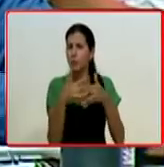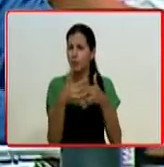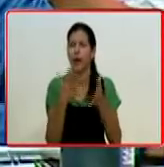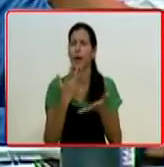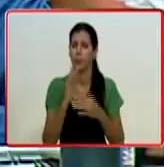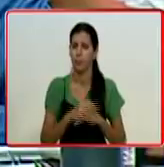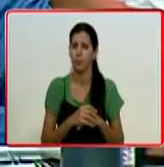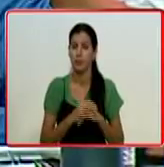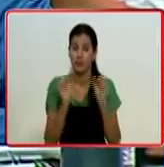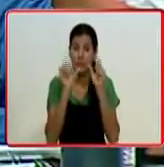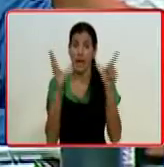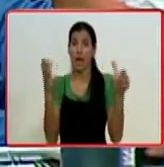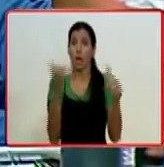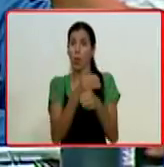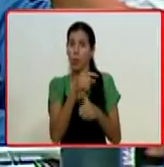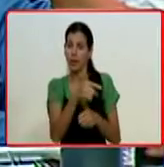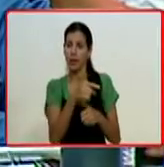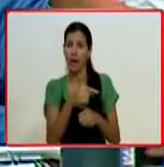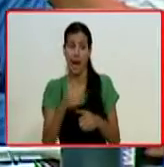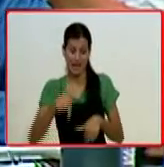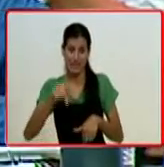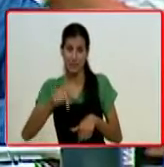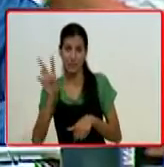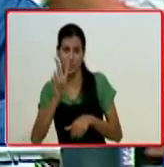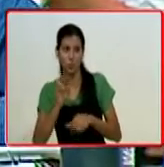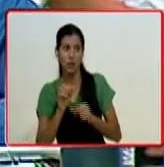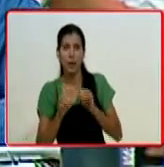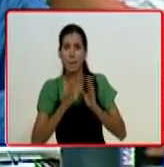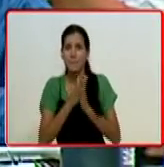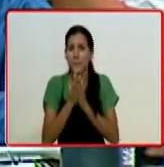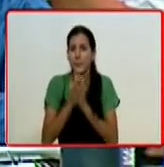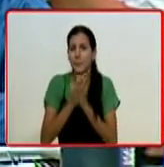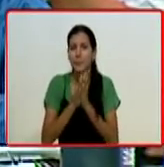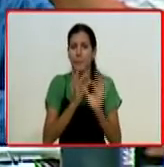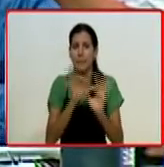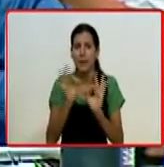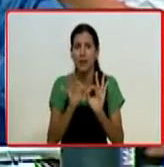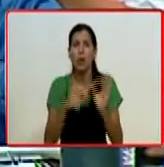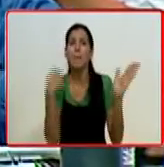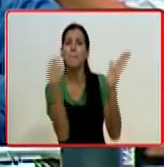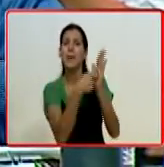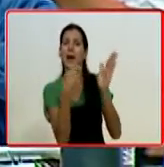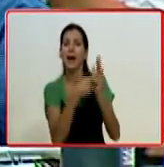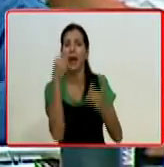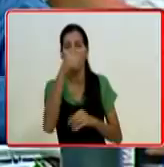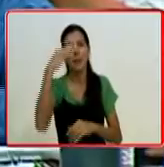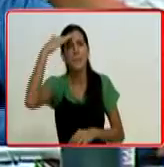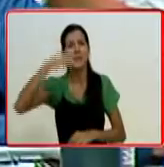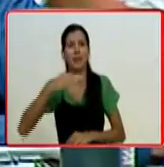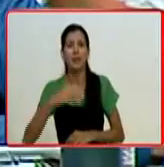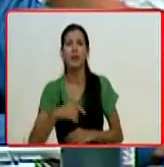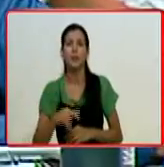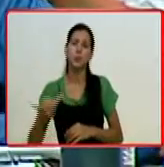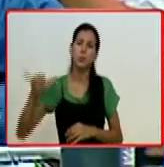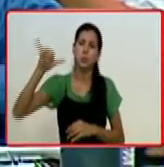los descubren comprando militares para sobrevolar